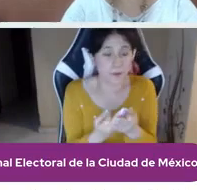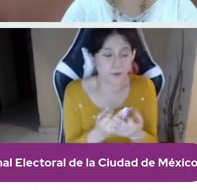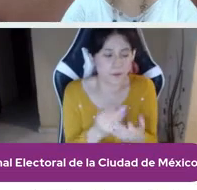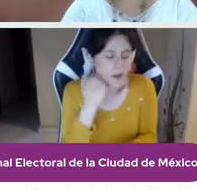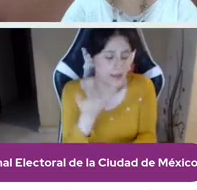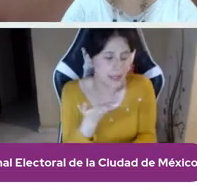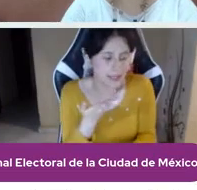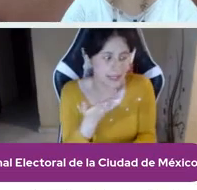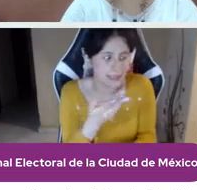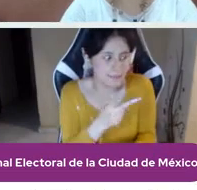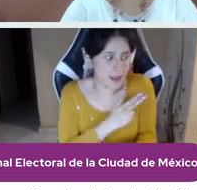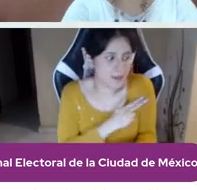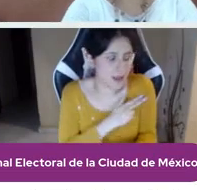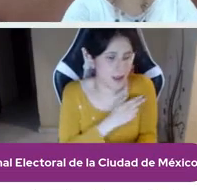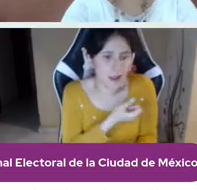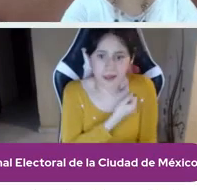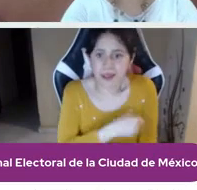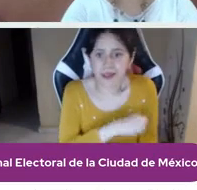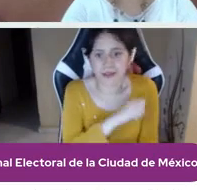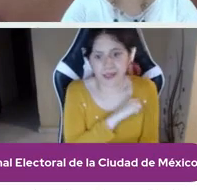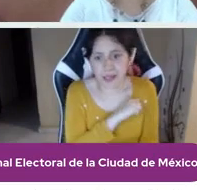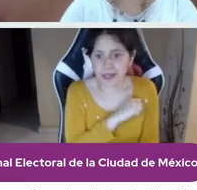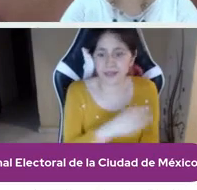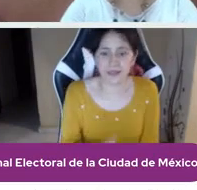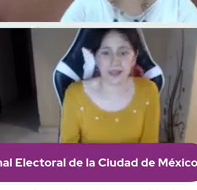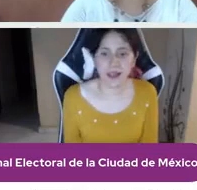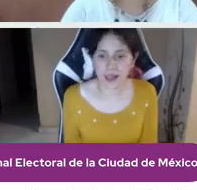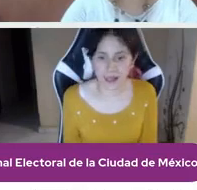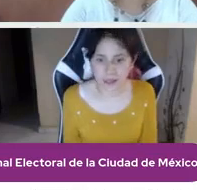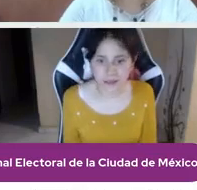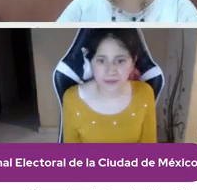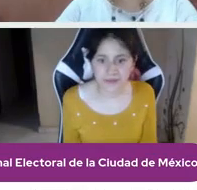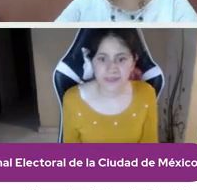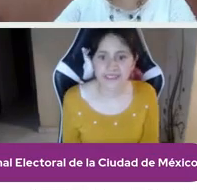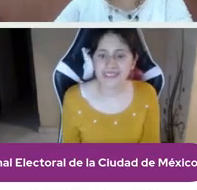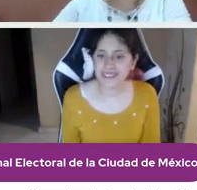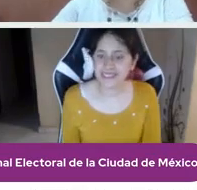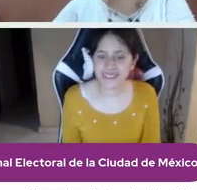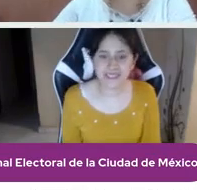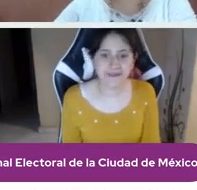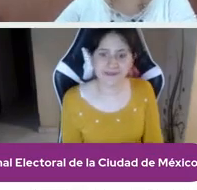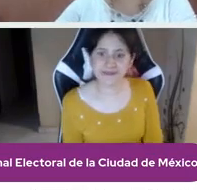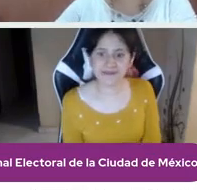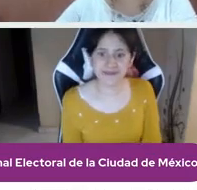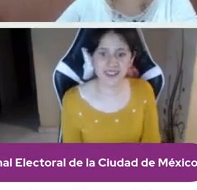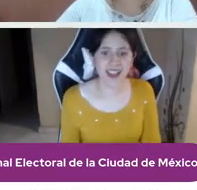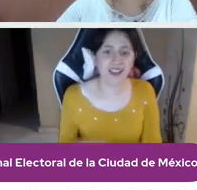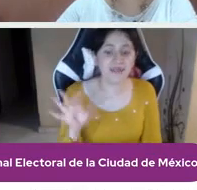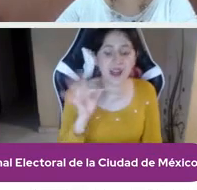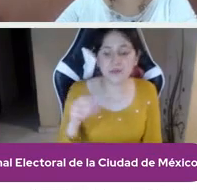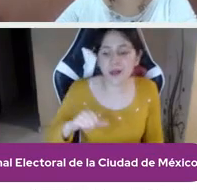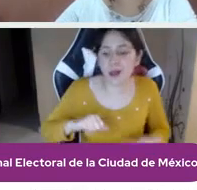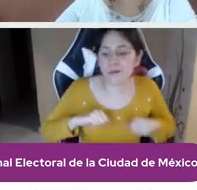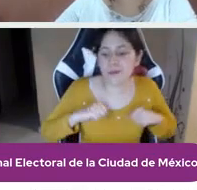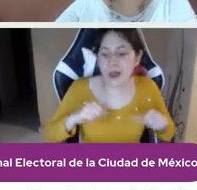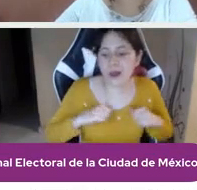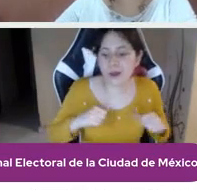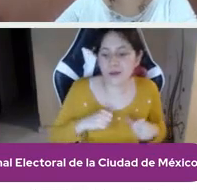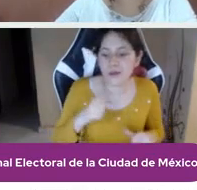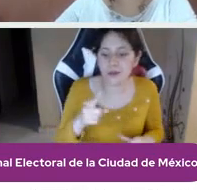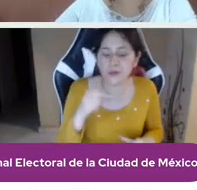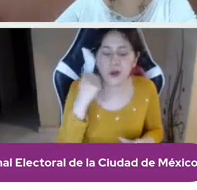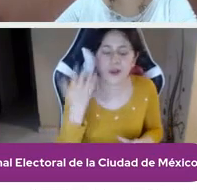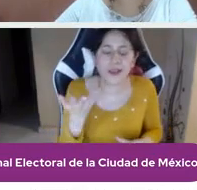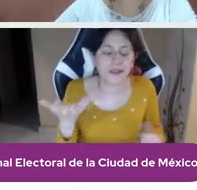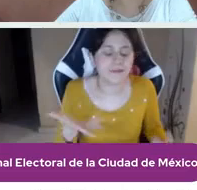momento. ¿Para qué? Para que tengas pues una adultez o una adolescencia como la quieras tener,